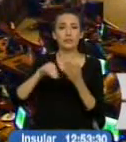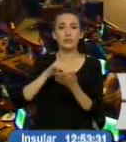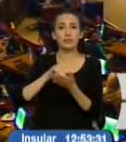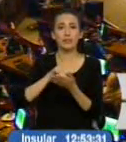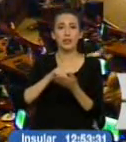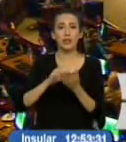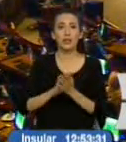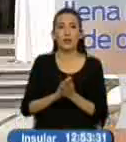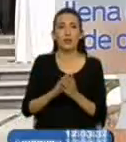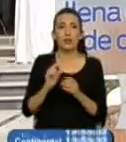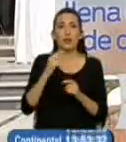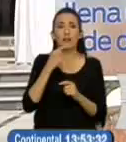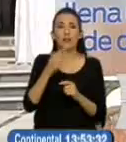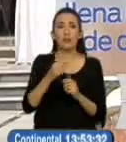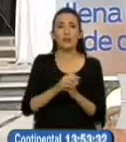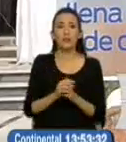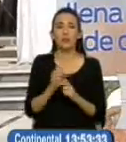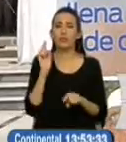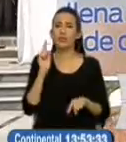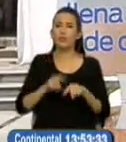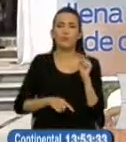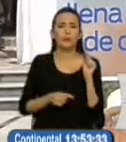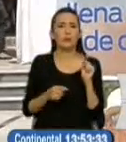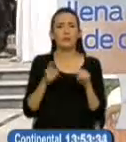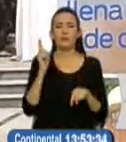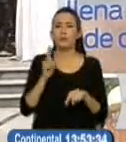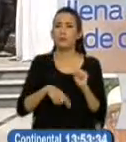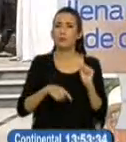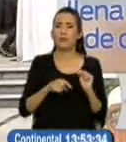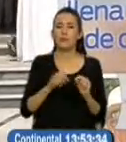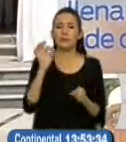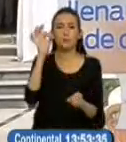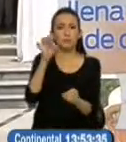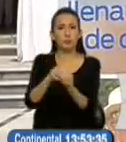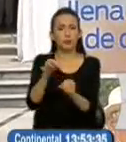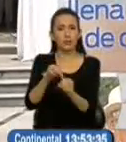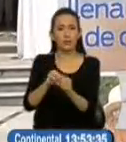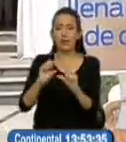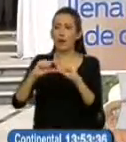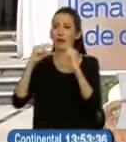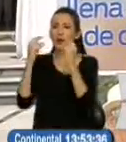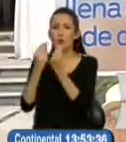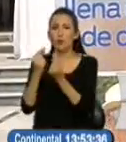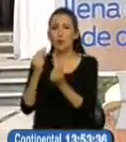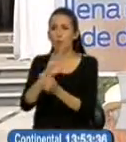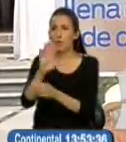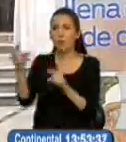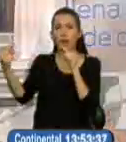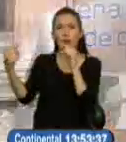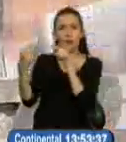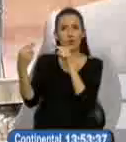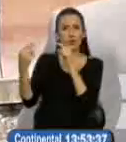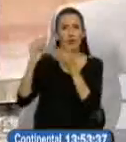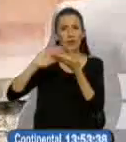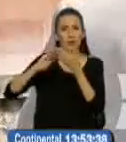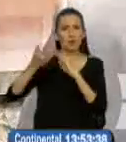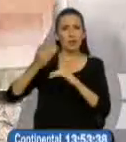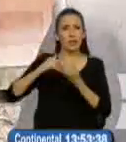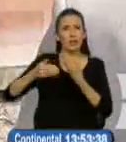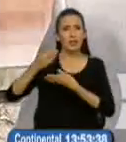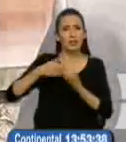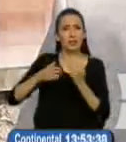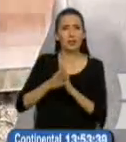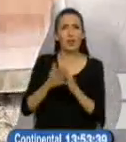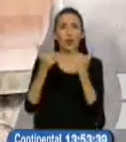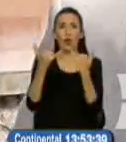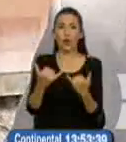candidato que presente Creo. No podríamos darle un voto a una bancada que votó en contra de la ley de insularidad. Nosotros en la tarde de